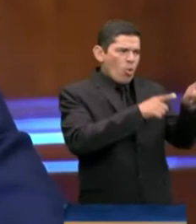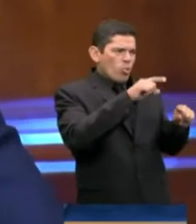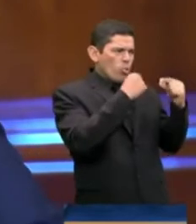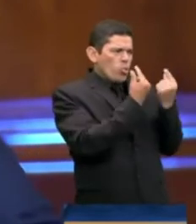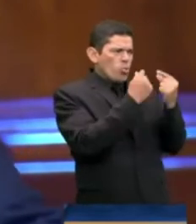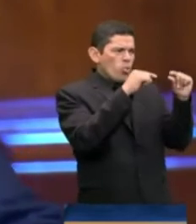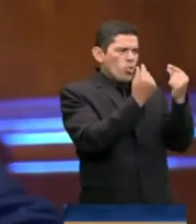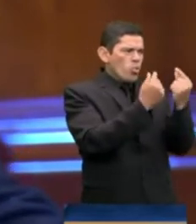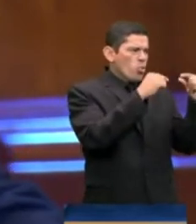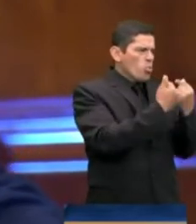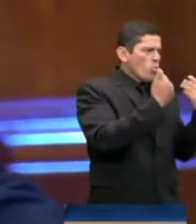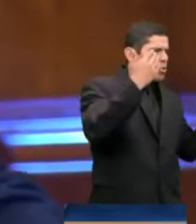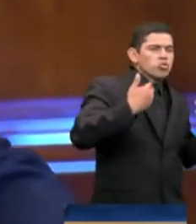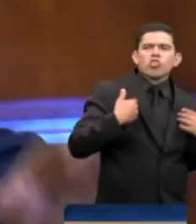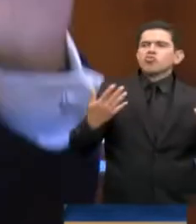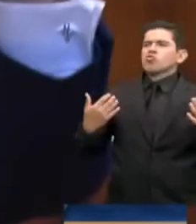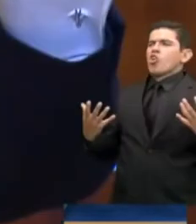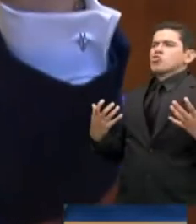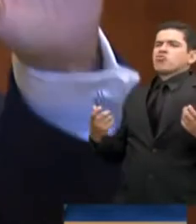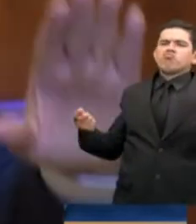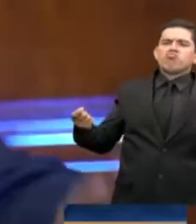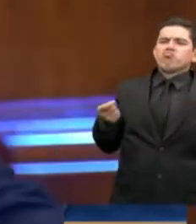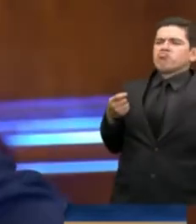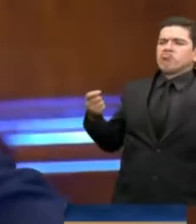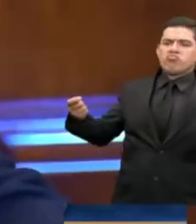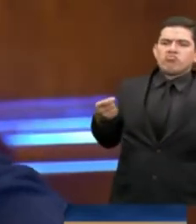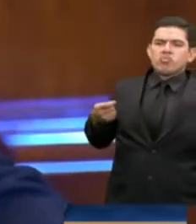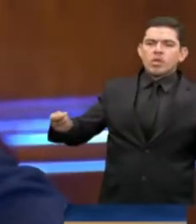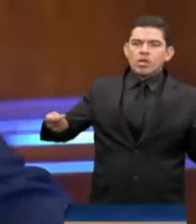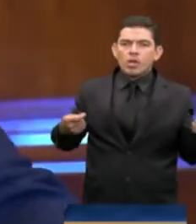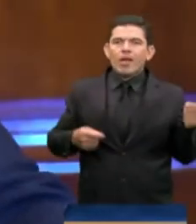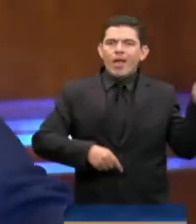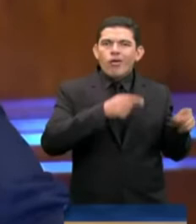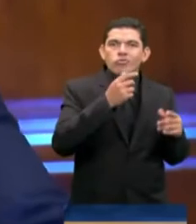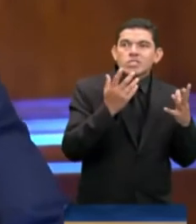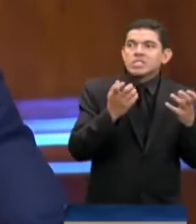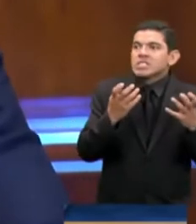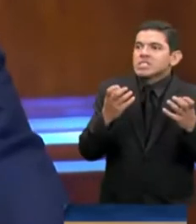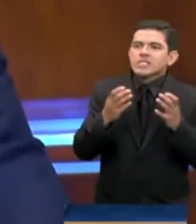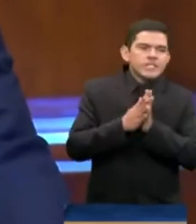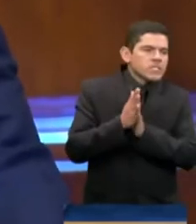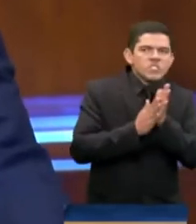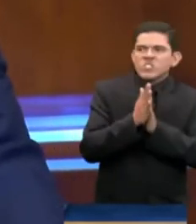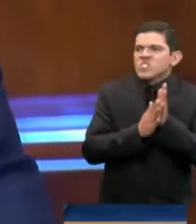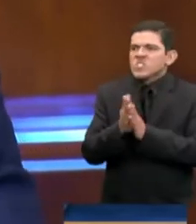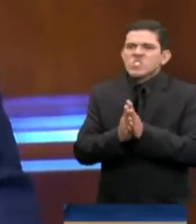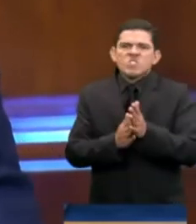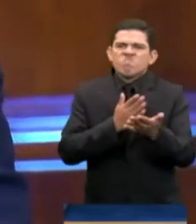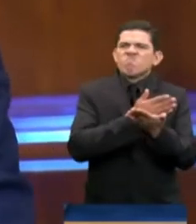quieran tener todo el poder para gobernar solas. Probablemente quisieran llegar y